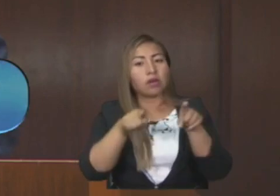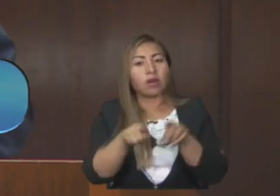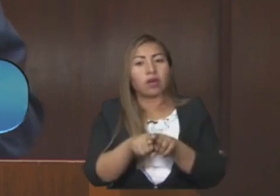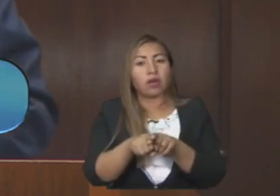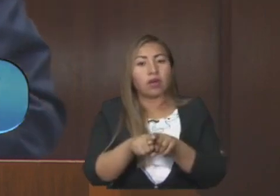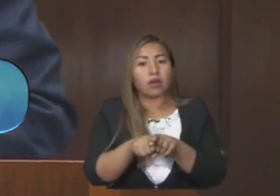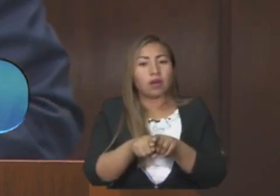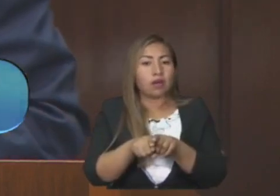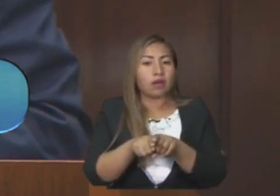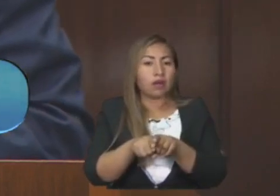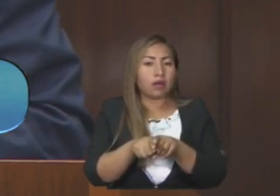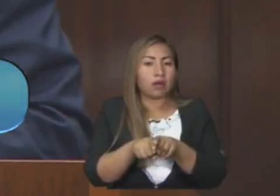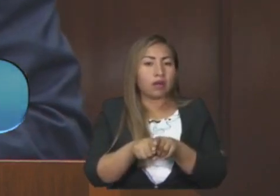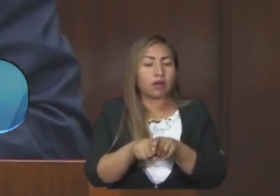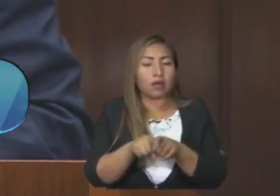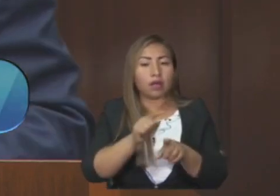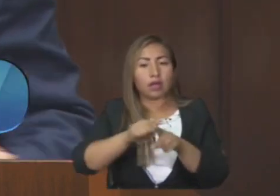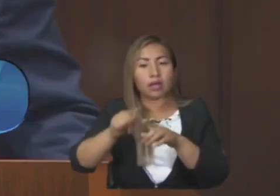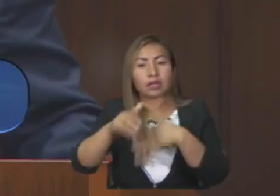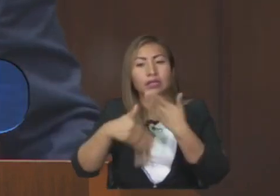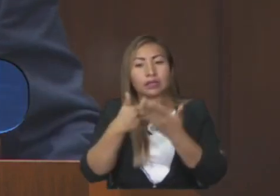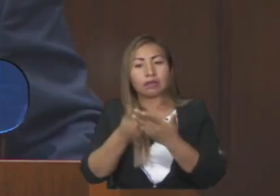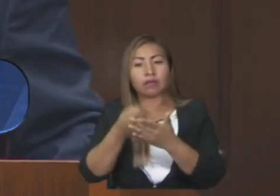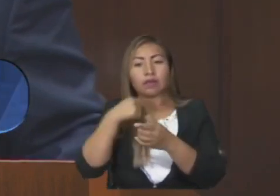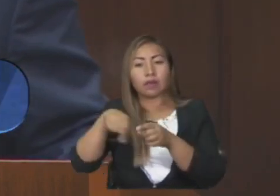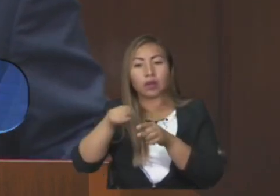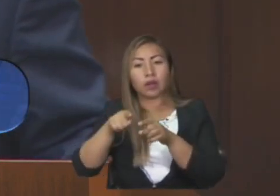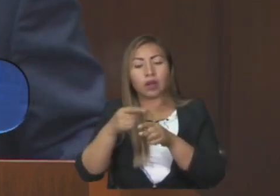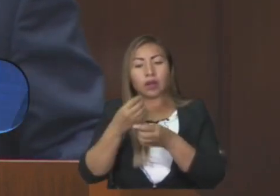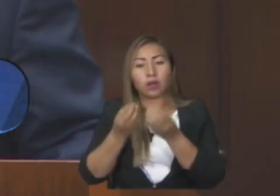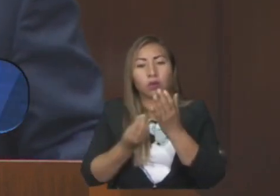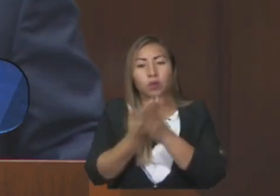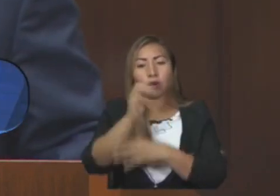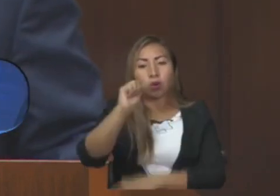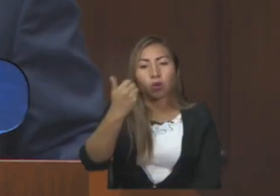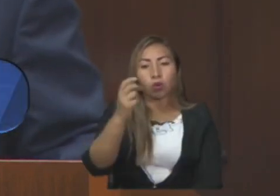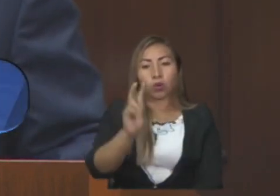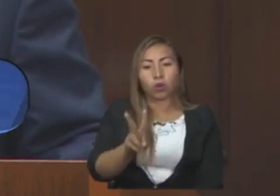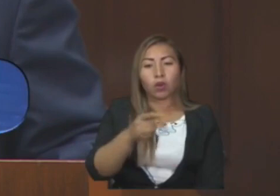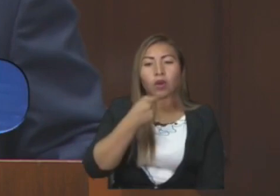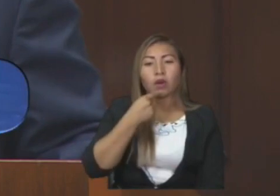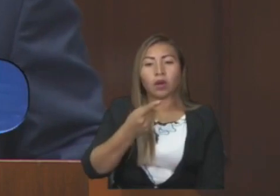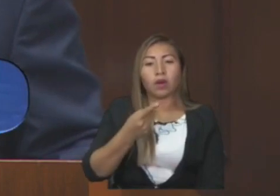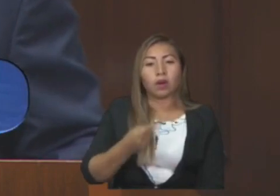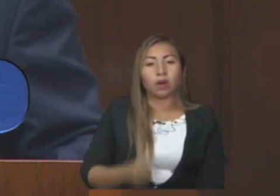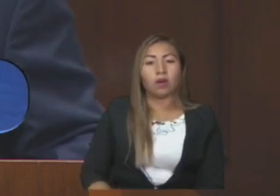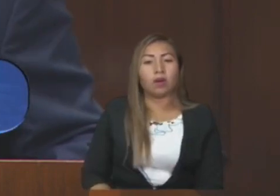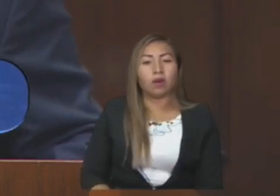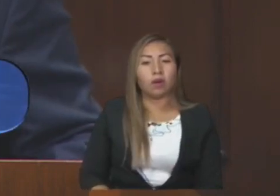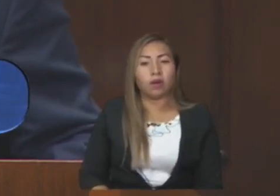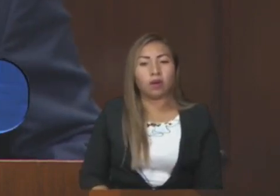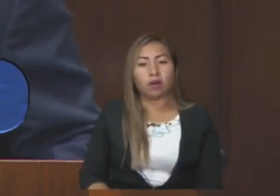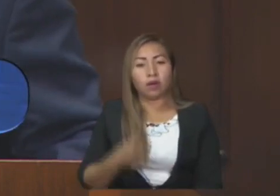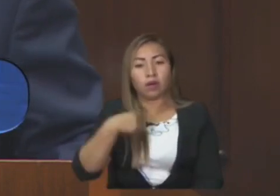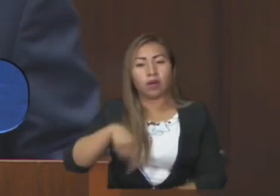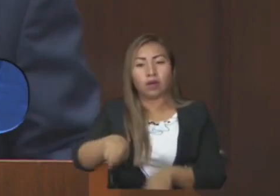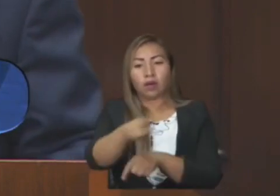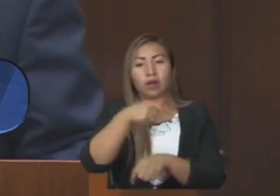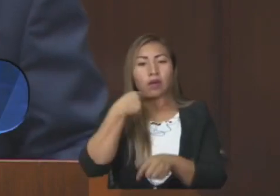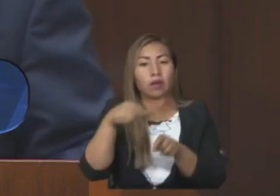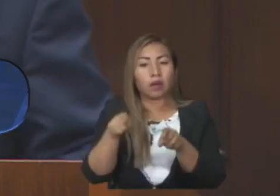actualizaciones distintos a los mencionados en el párrafo 2 del presente artículo relativos a asuntos ambientales de interés